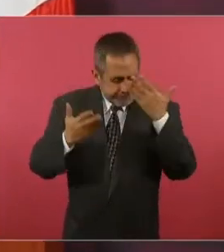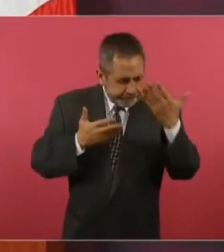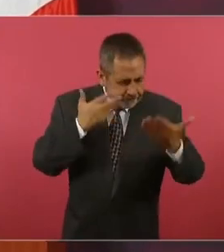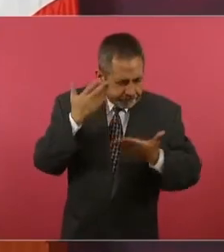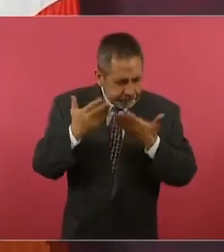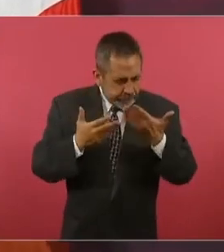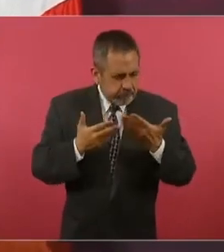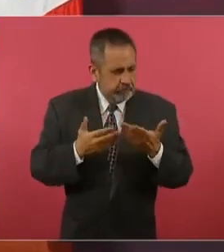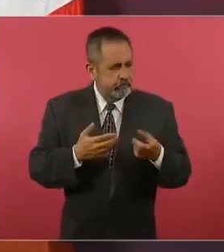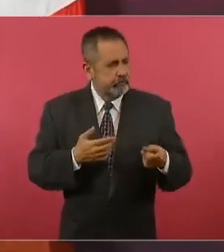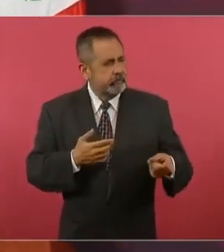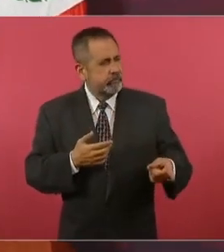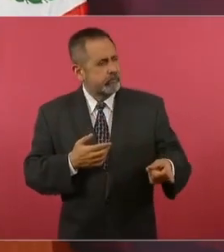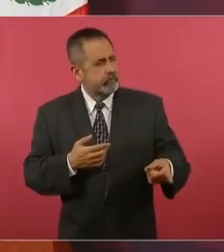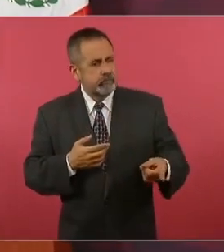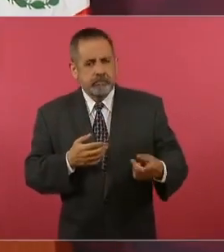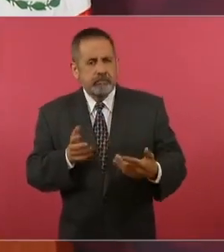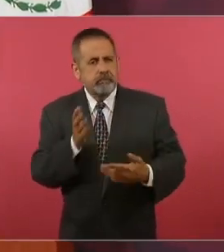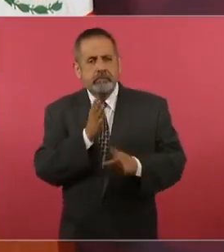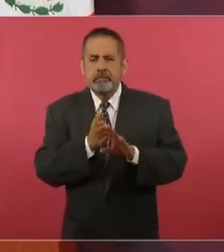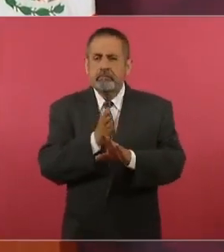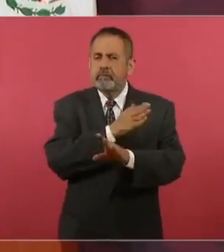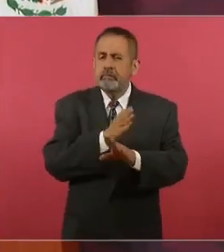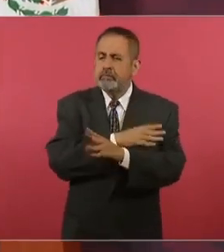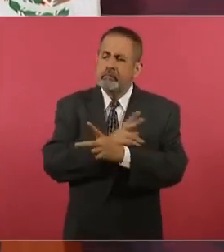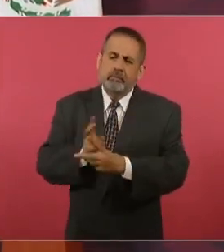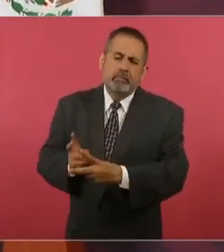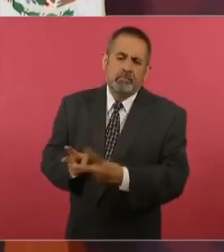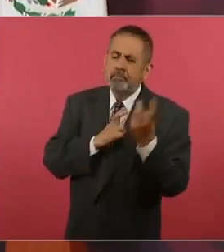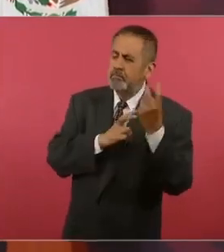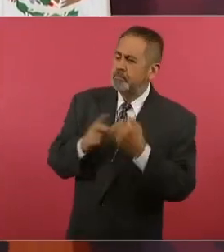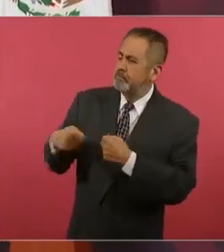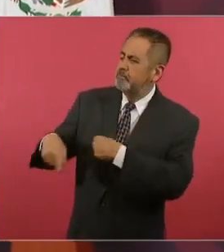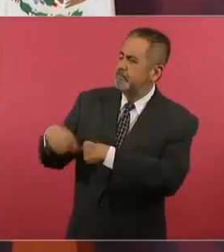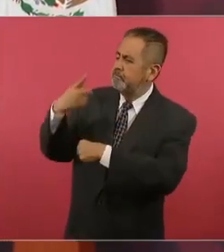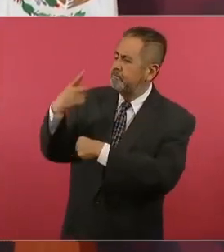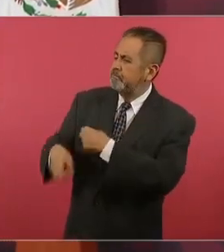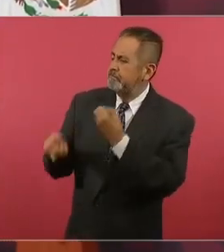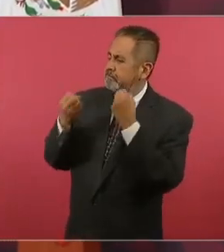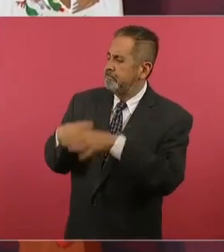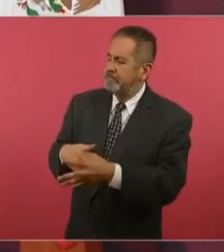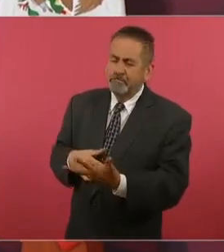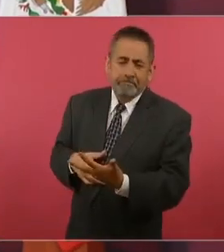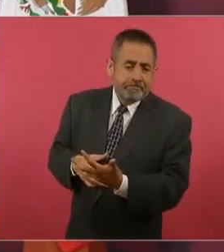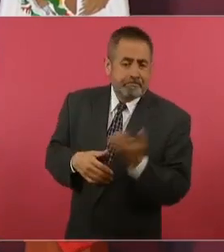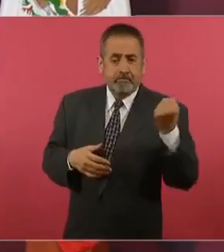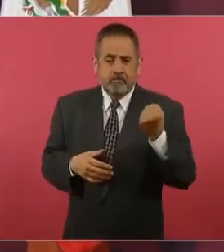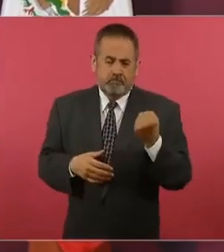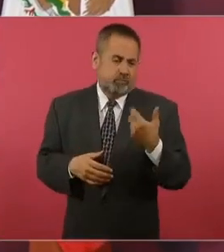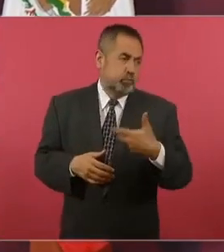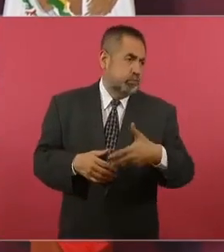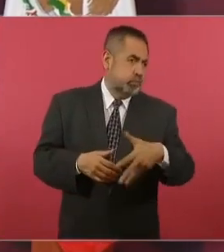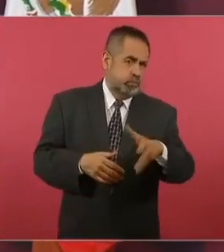el daño causado al erario público,